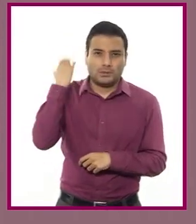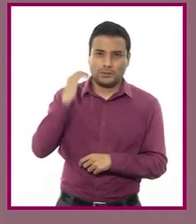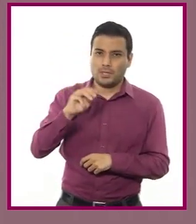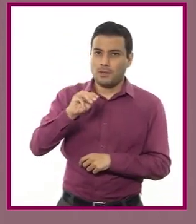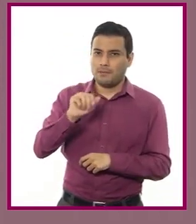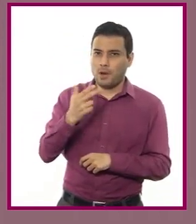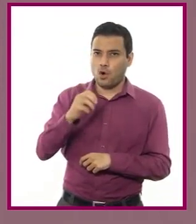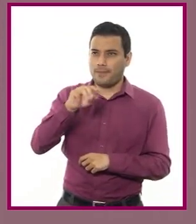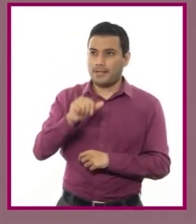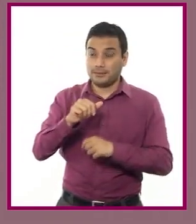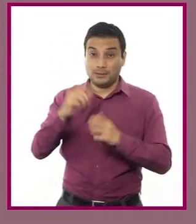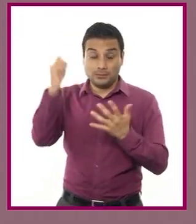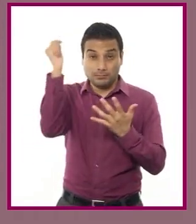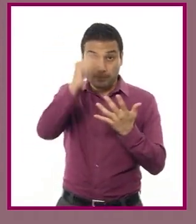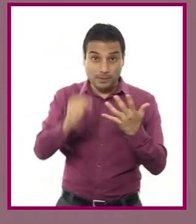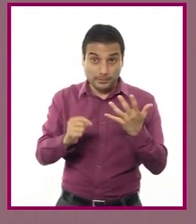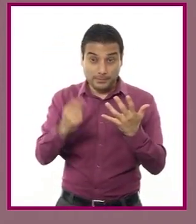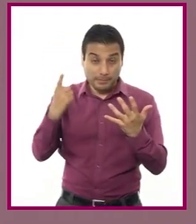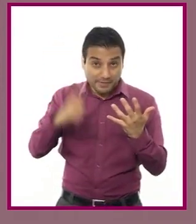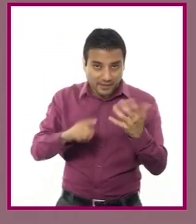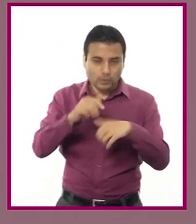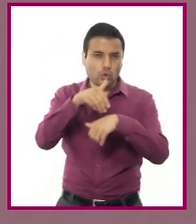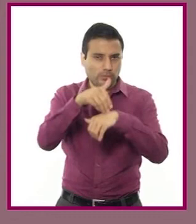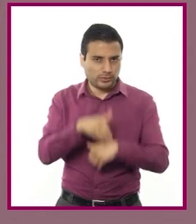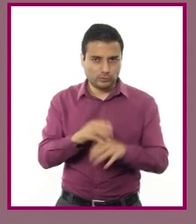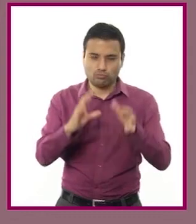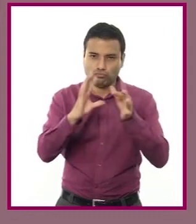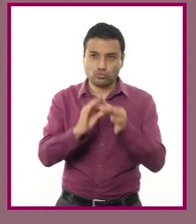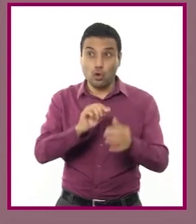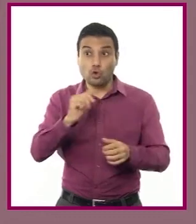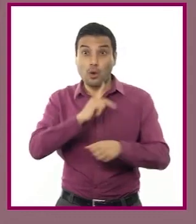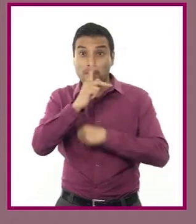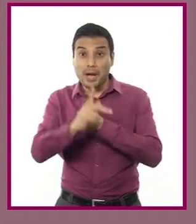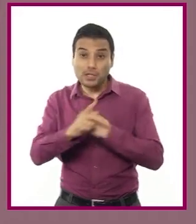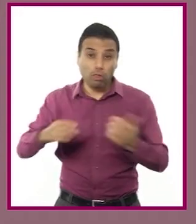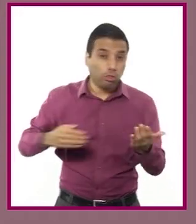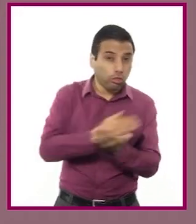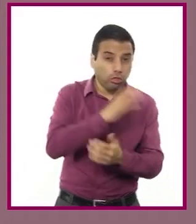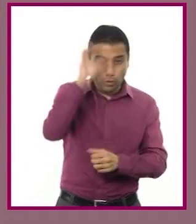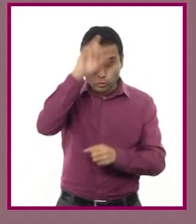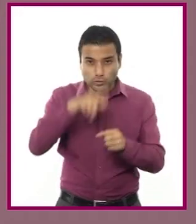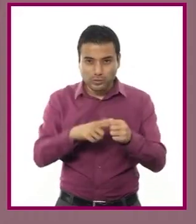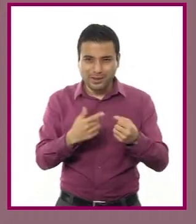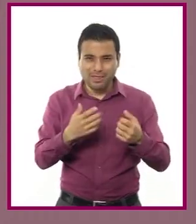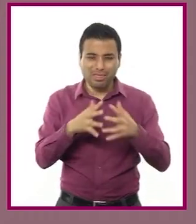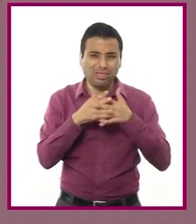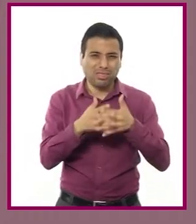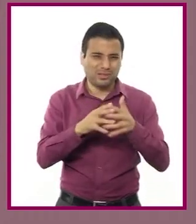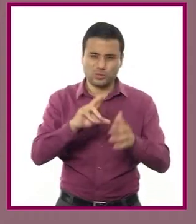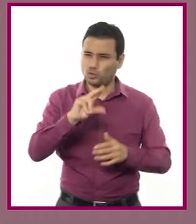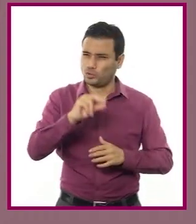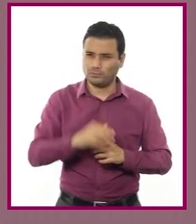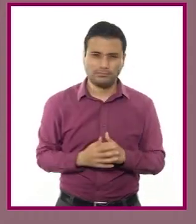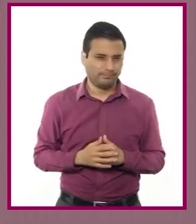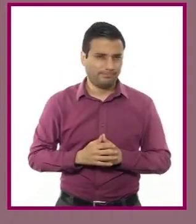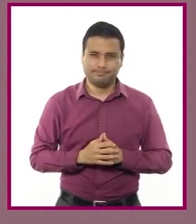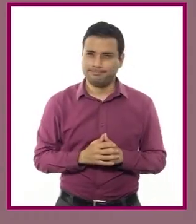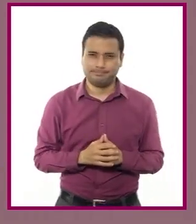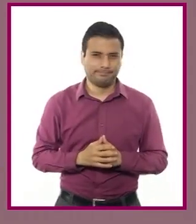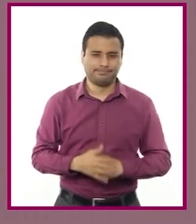Promueven una vuelta al pasado para evitar influencias externas en su cultura, como las de los valores